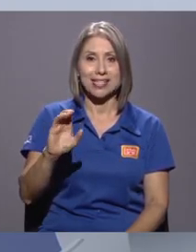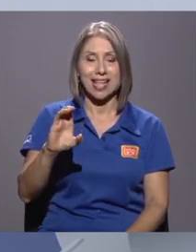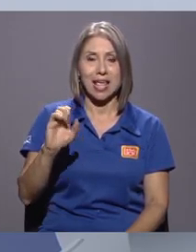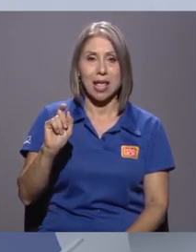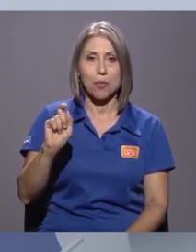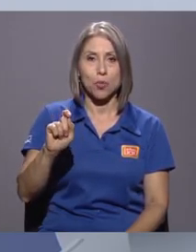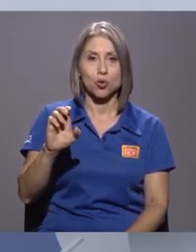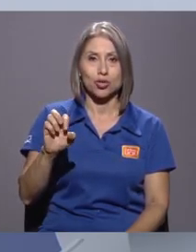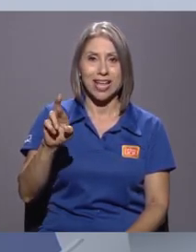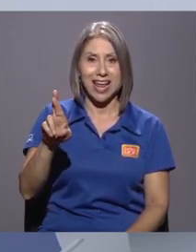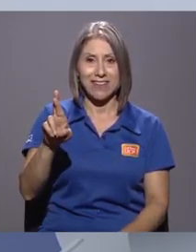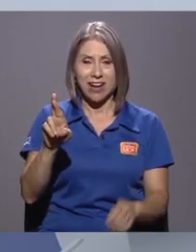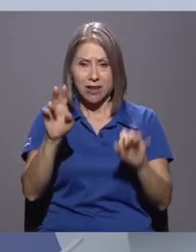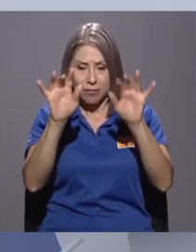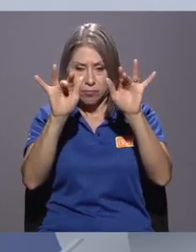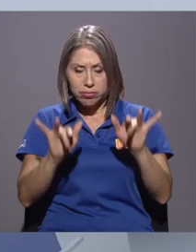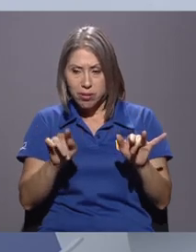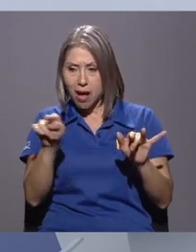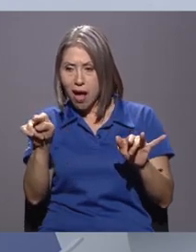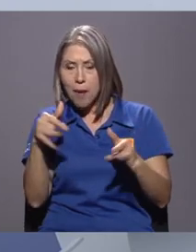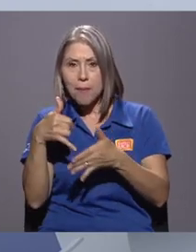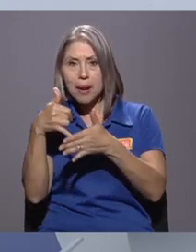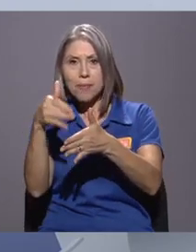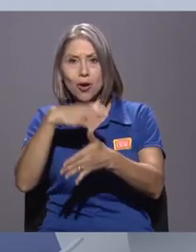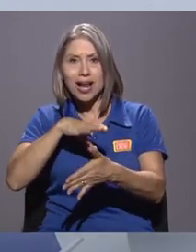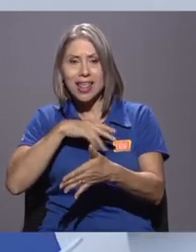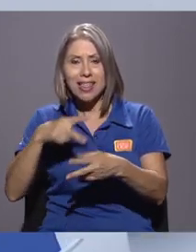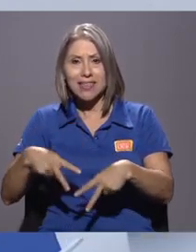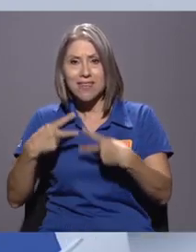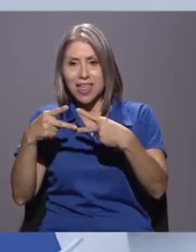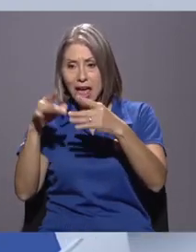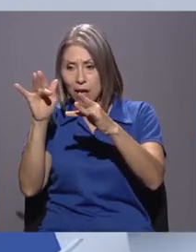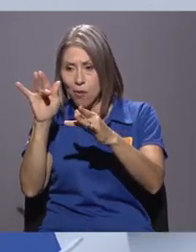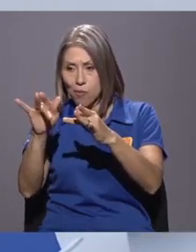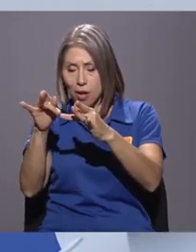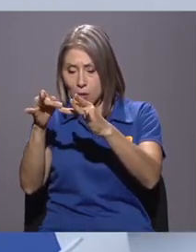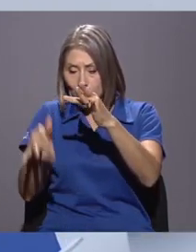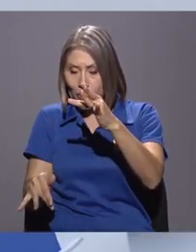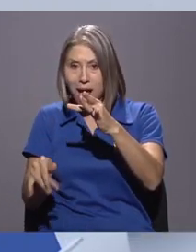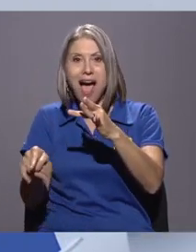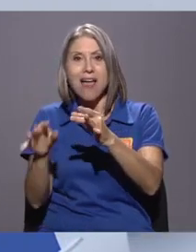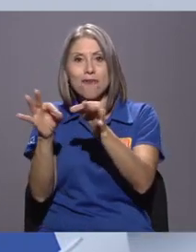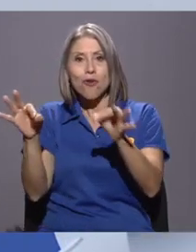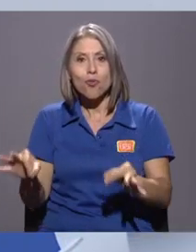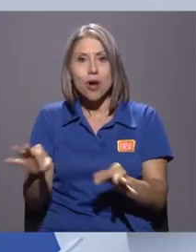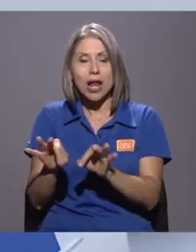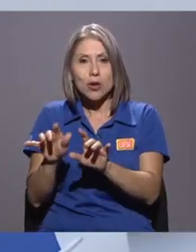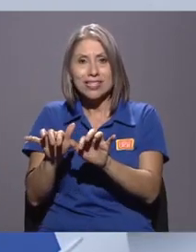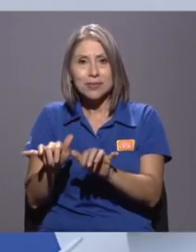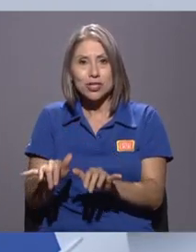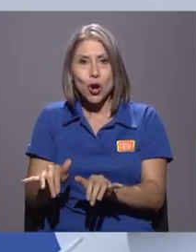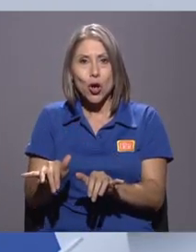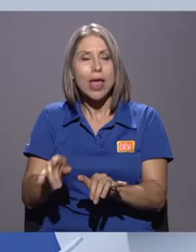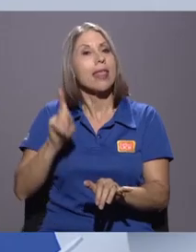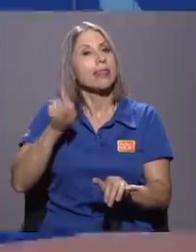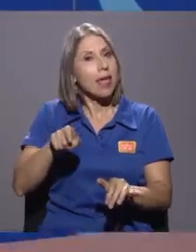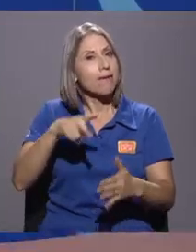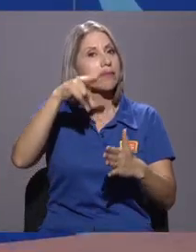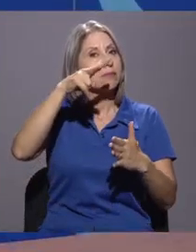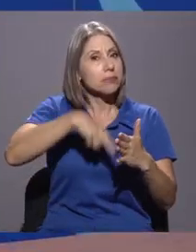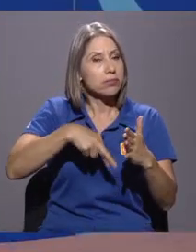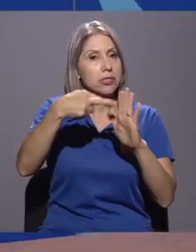se dirigen al icono que dice premio de calidad de vida y descargan el formulario de inscripción además es importante que revisen aumento